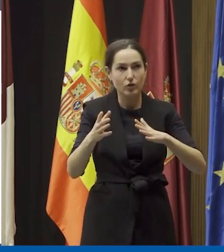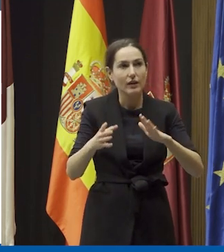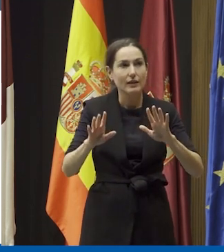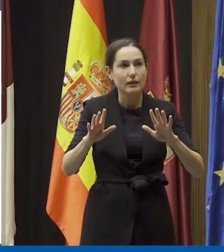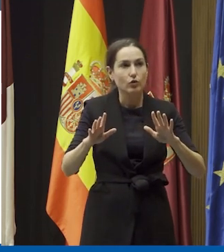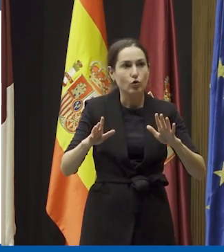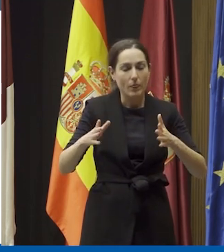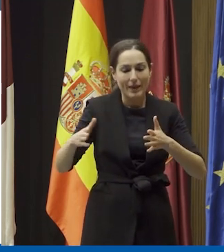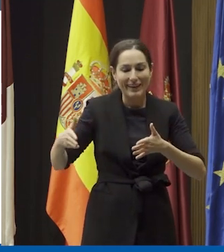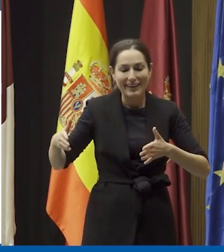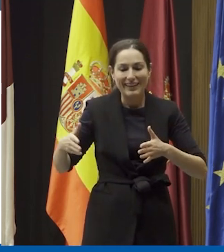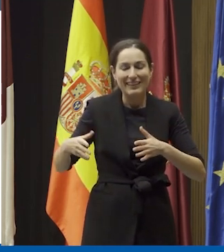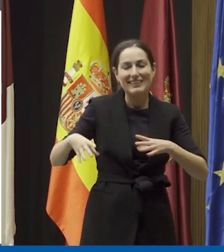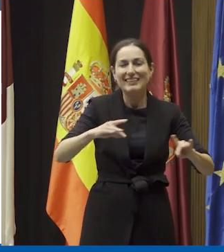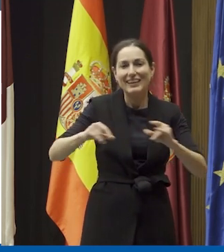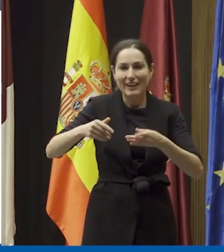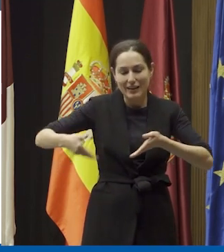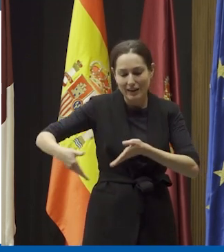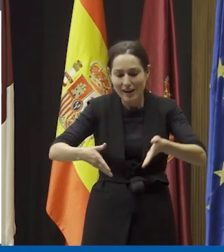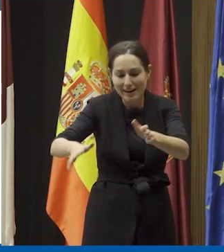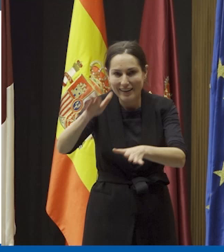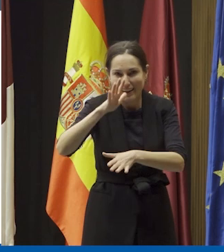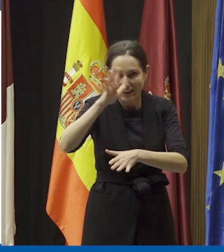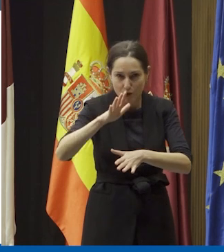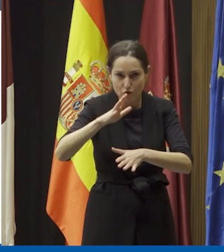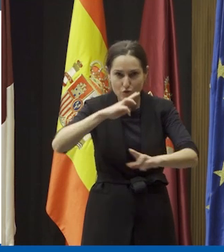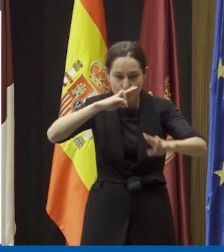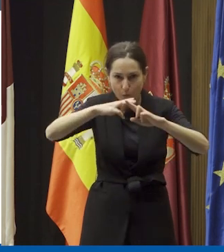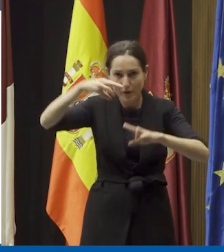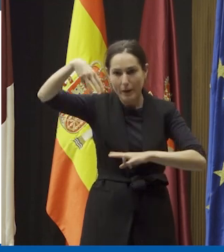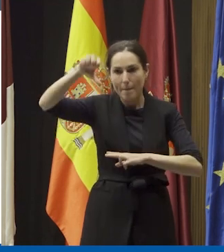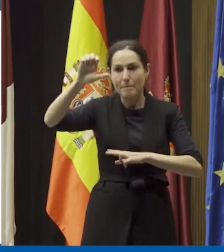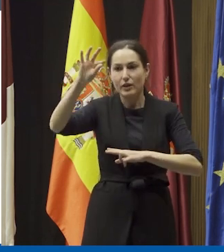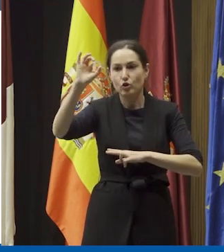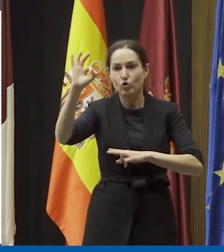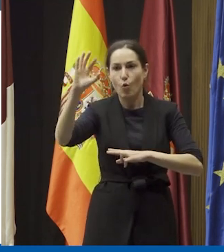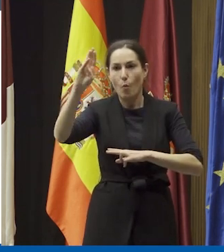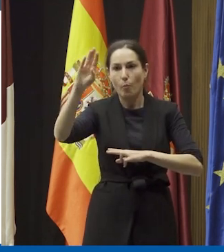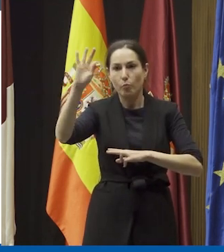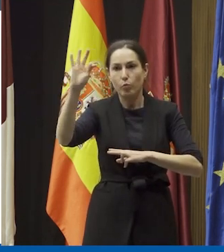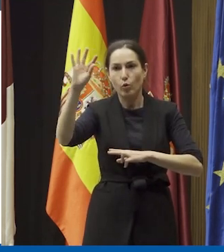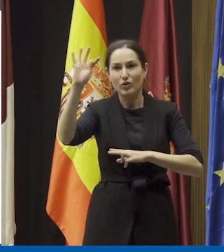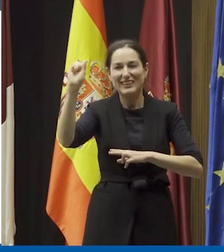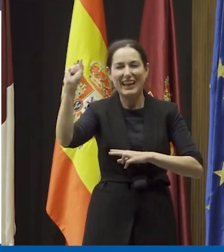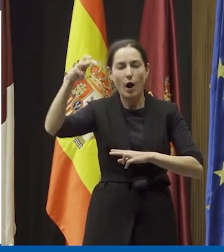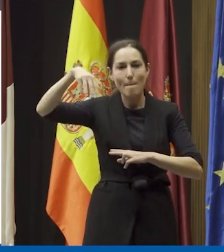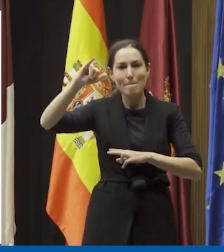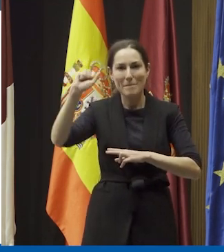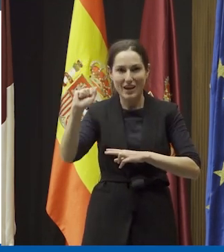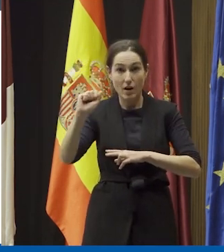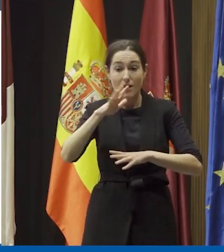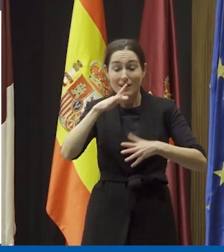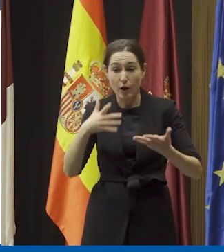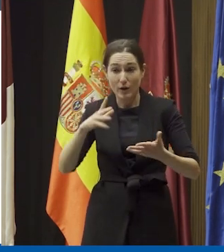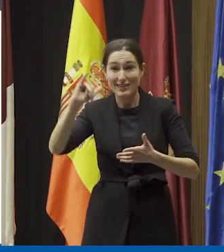ríos, en Mesopotamia. La actual Irak, Irán, esa tierra de grandes conflictos, como lo fue en la antigüedad. Fue